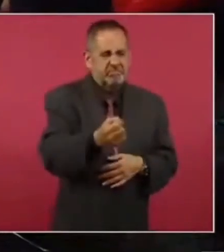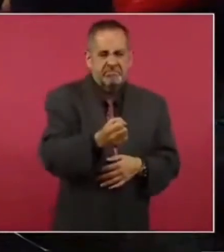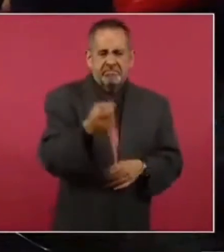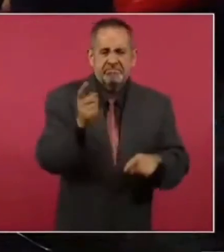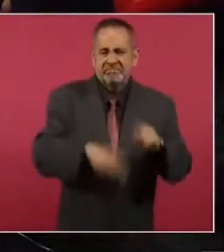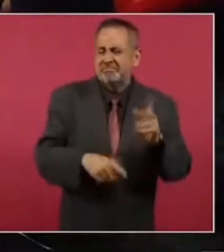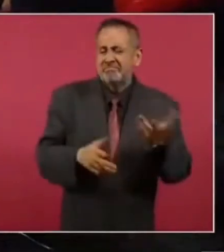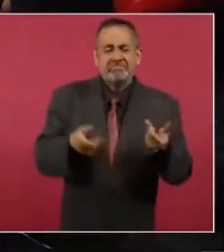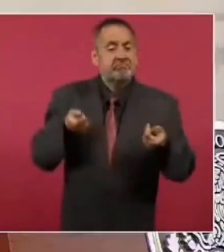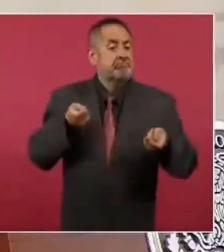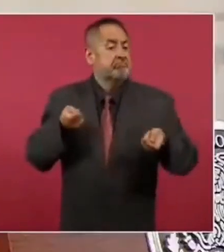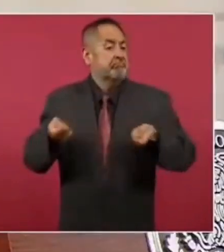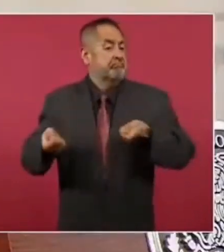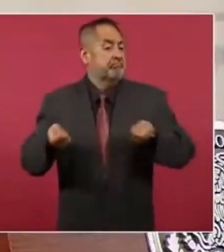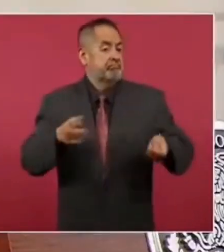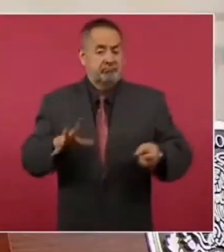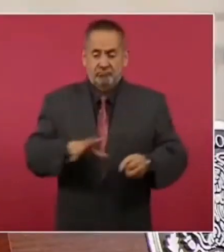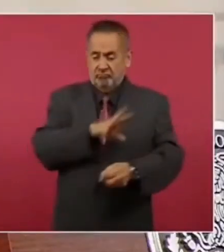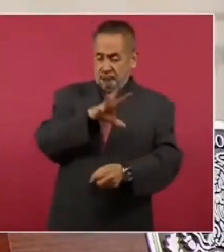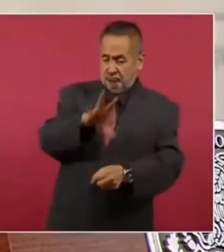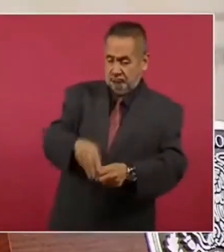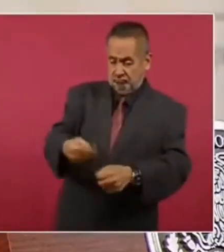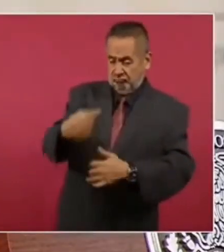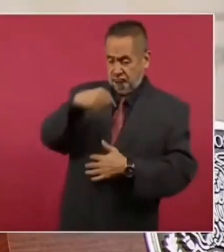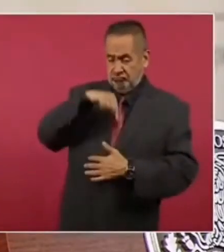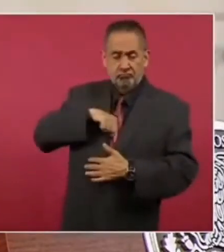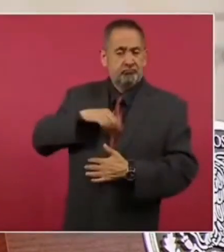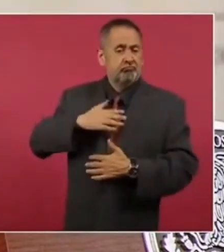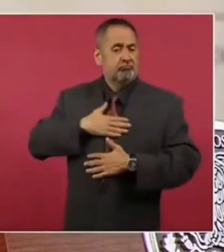Era un poder omnímodo